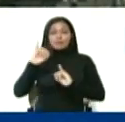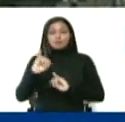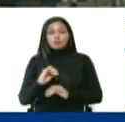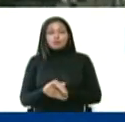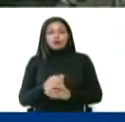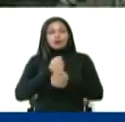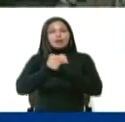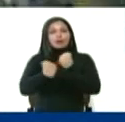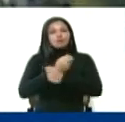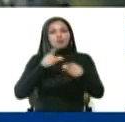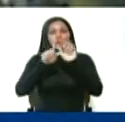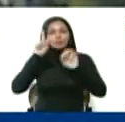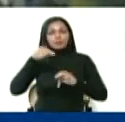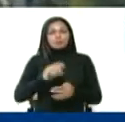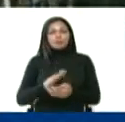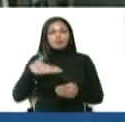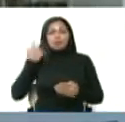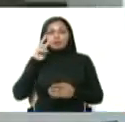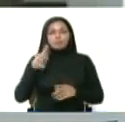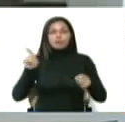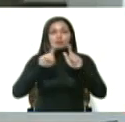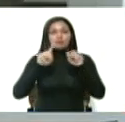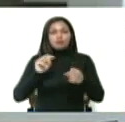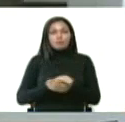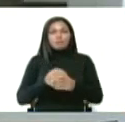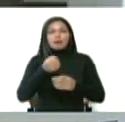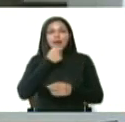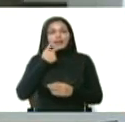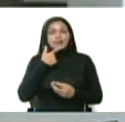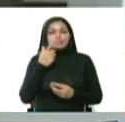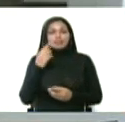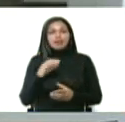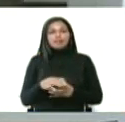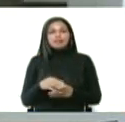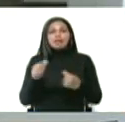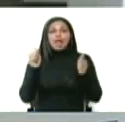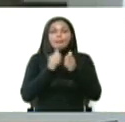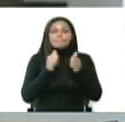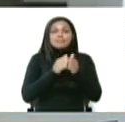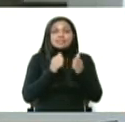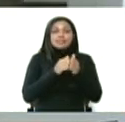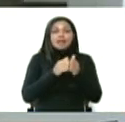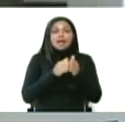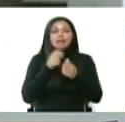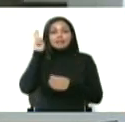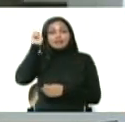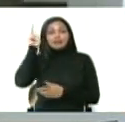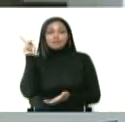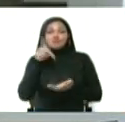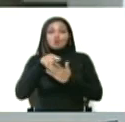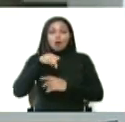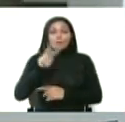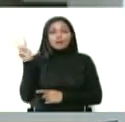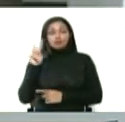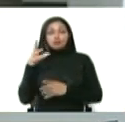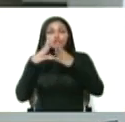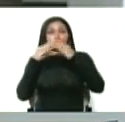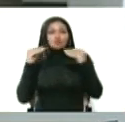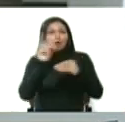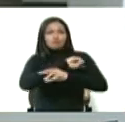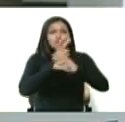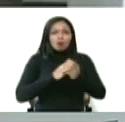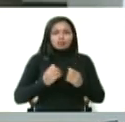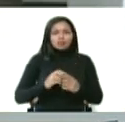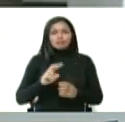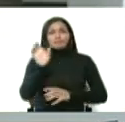queridos compatriotas, puedan ver la hermosura de la piedra cueca que llega a Venezuela hoy con toda su fuerza y